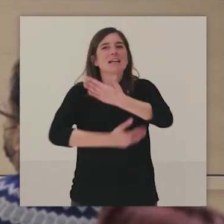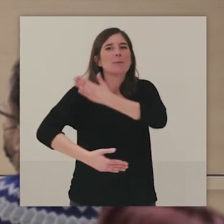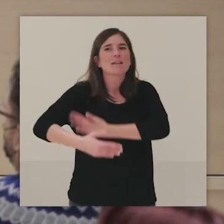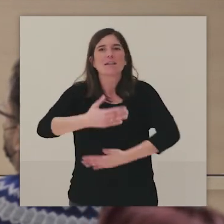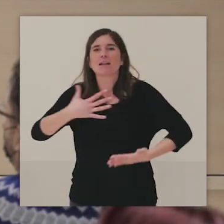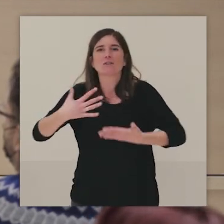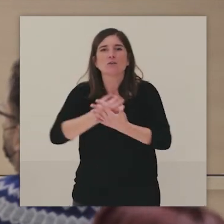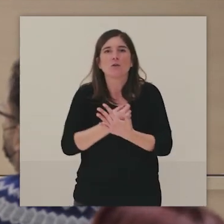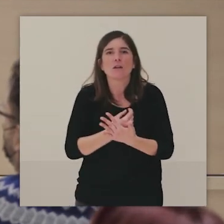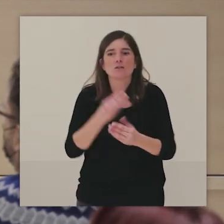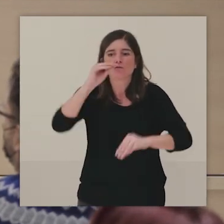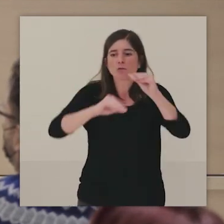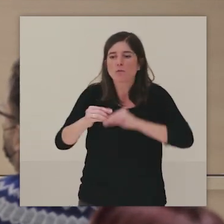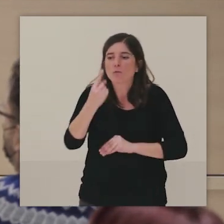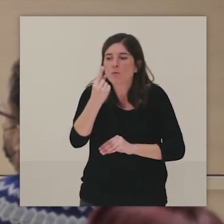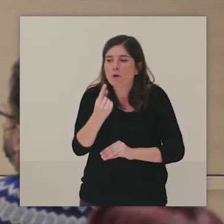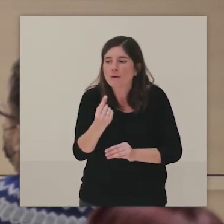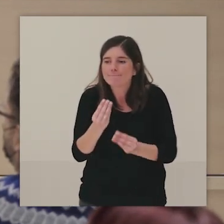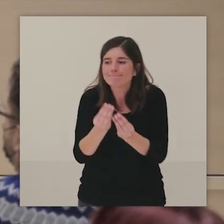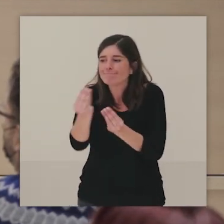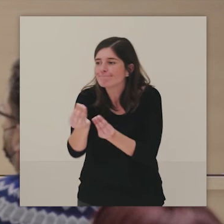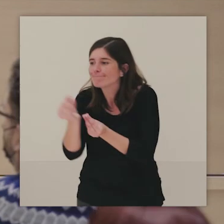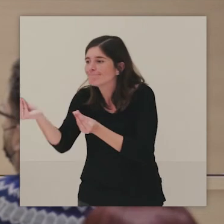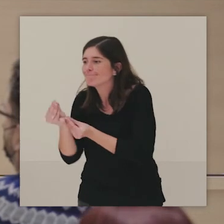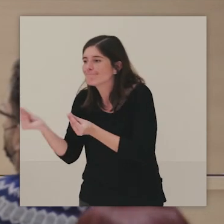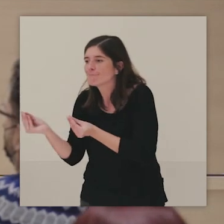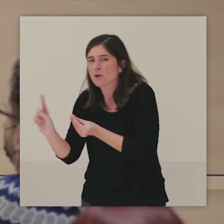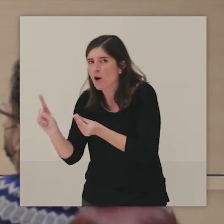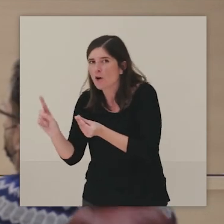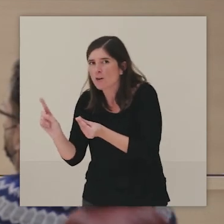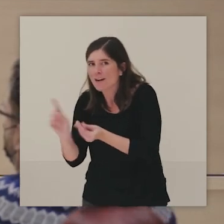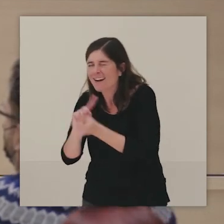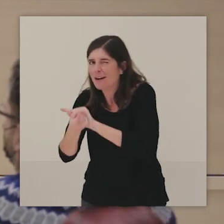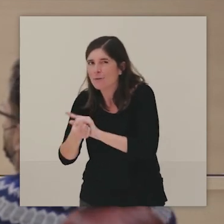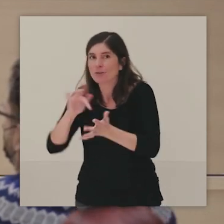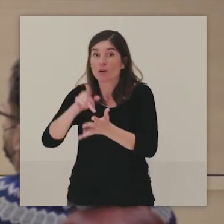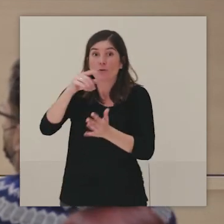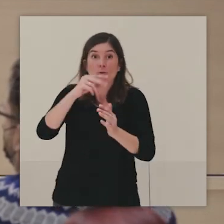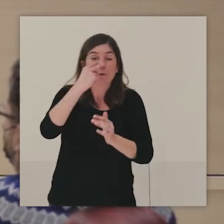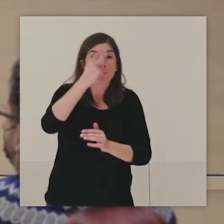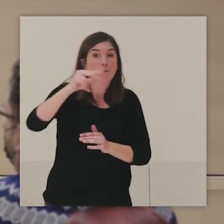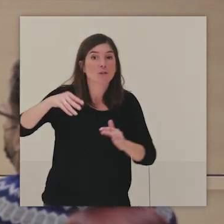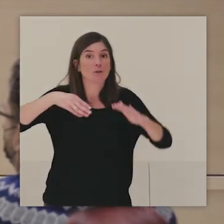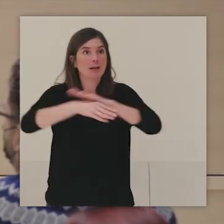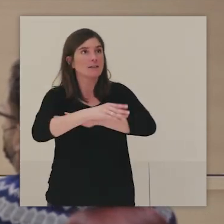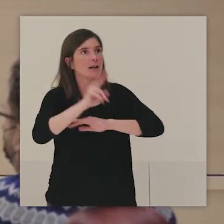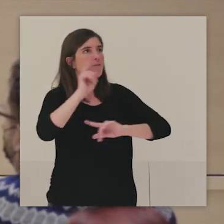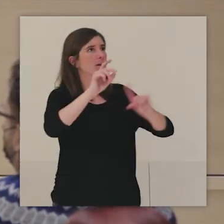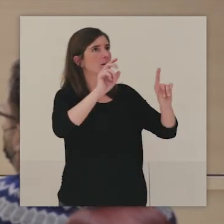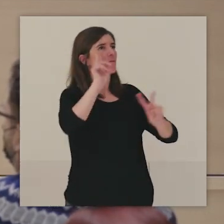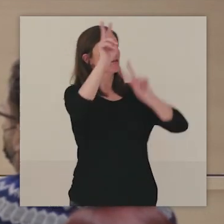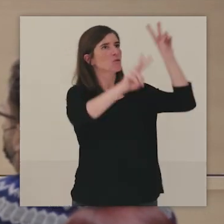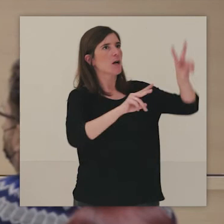un abanico de soluciones. Y eso es lo que tenemos que mostrar. Cuéntame lo que tú ofreces y yo ya veré, según mi circunstancia, lo que tengo que coger.